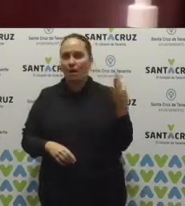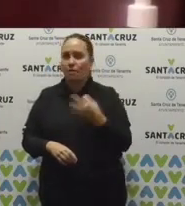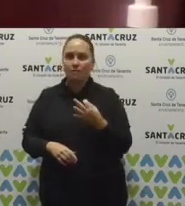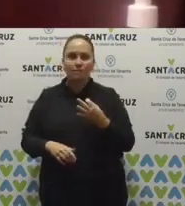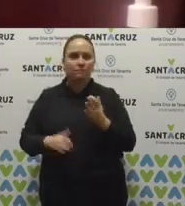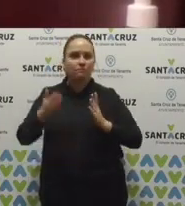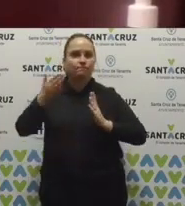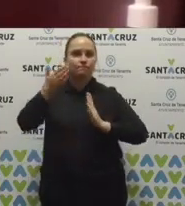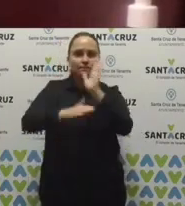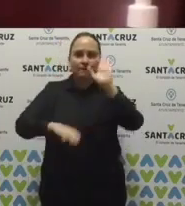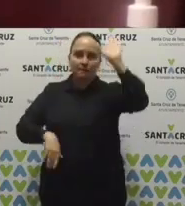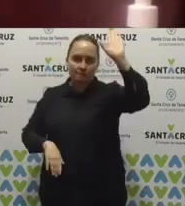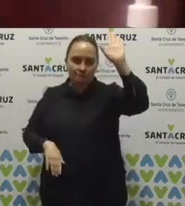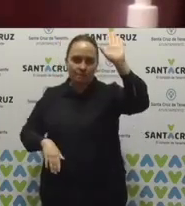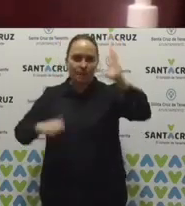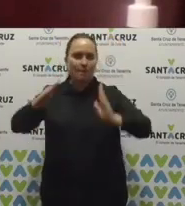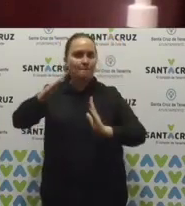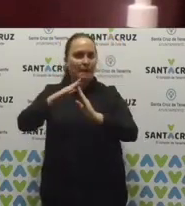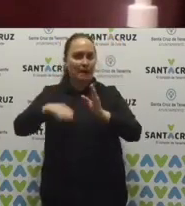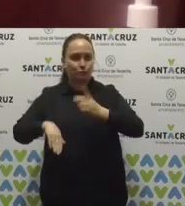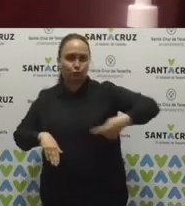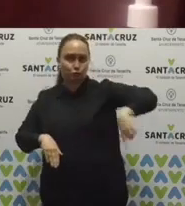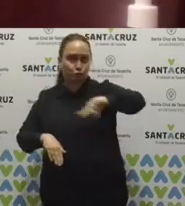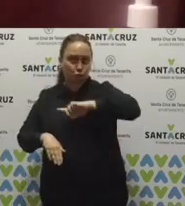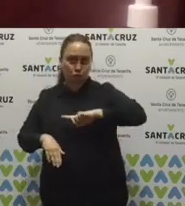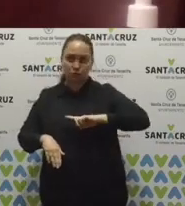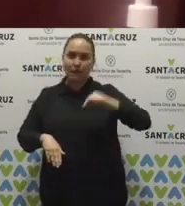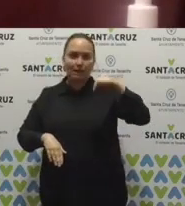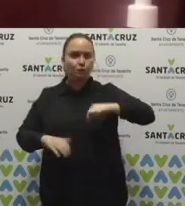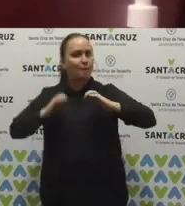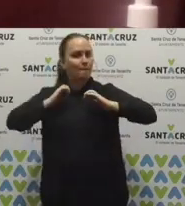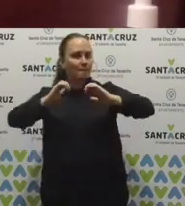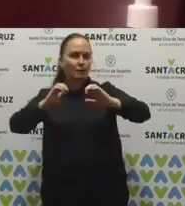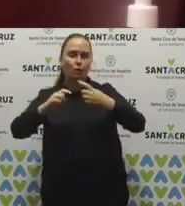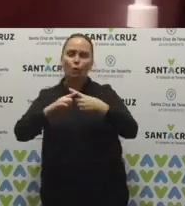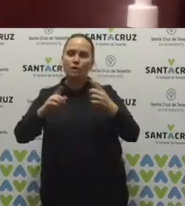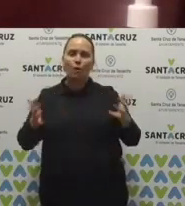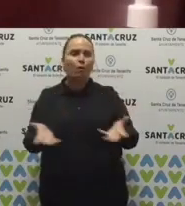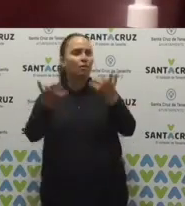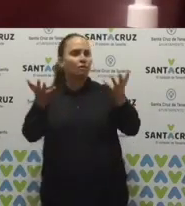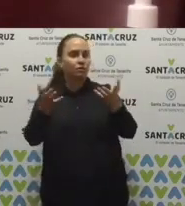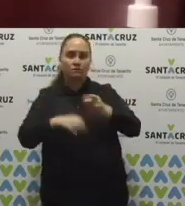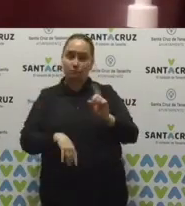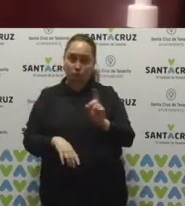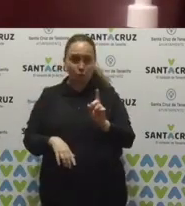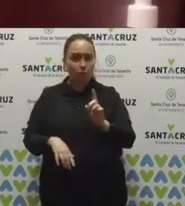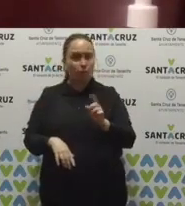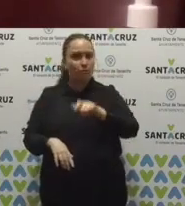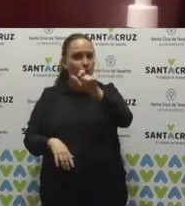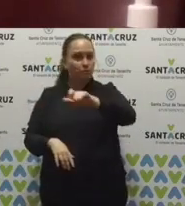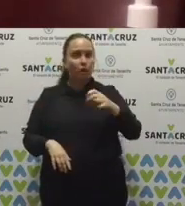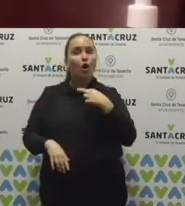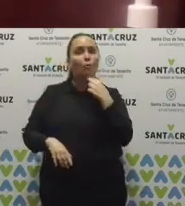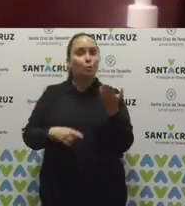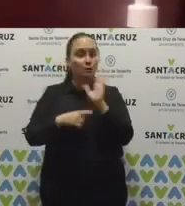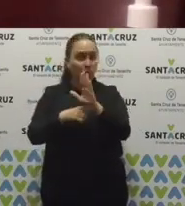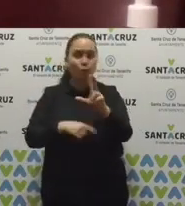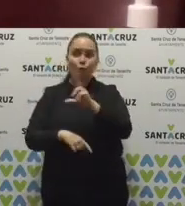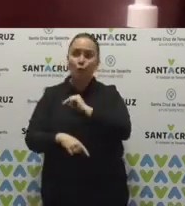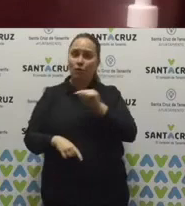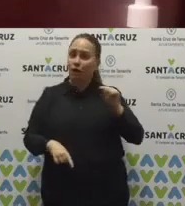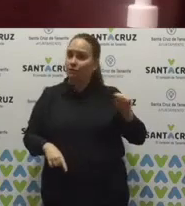momento y paramos este es un pleno no es cualquier cosa y los portavoces y los concejales